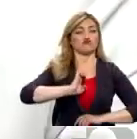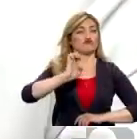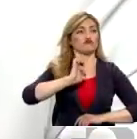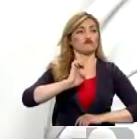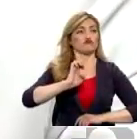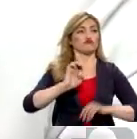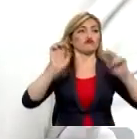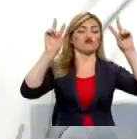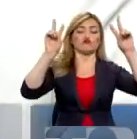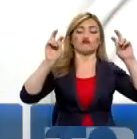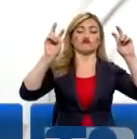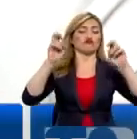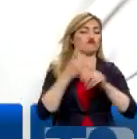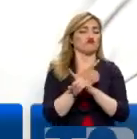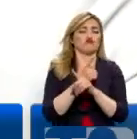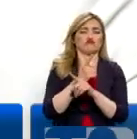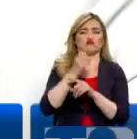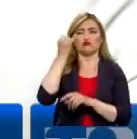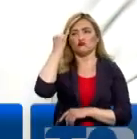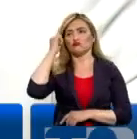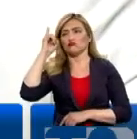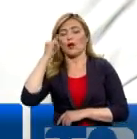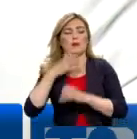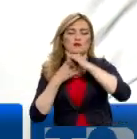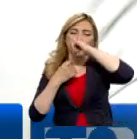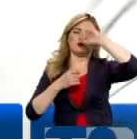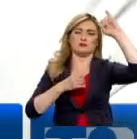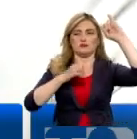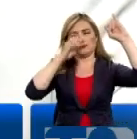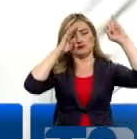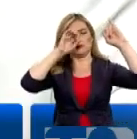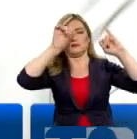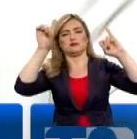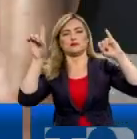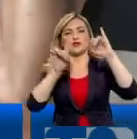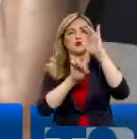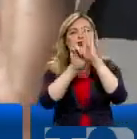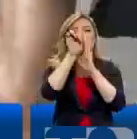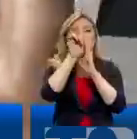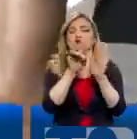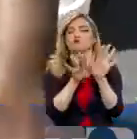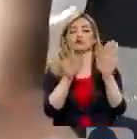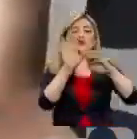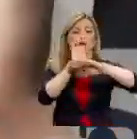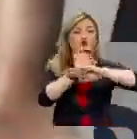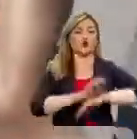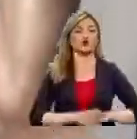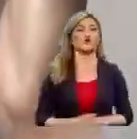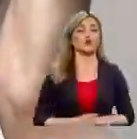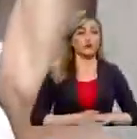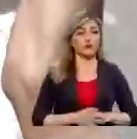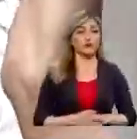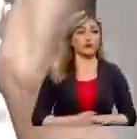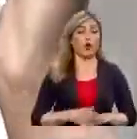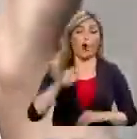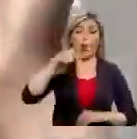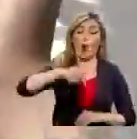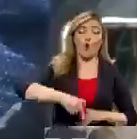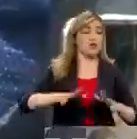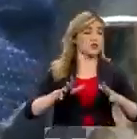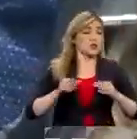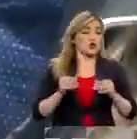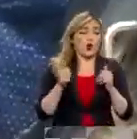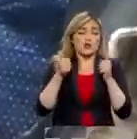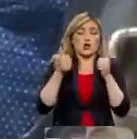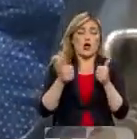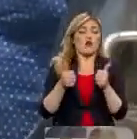El pragmatismo ético no hace diferencia entre izquierda y derecha, y lo que nosotros buscamos es el desarrollo pleno de la nación. Así se cumplió esta jornada de aceptación